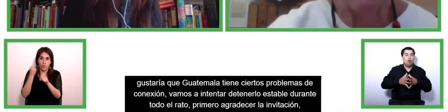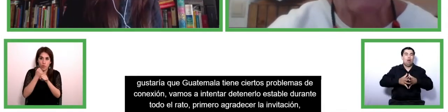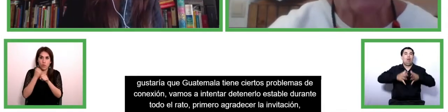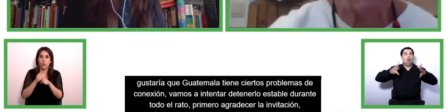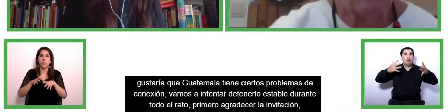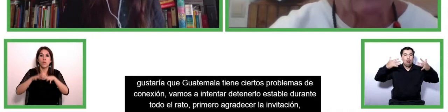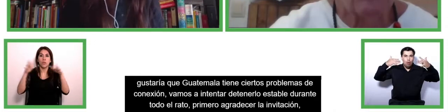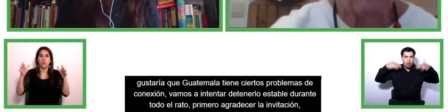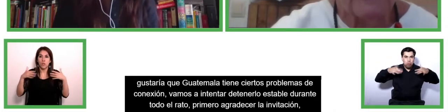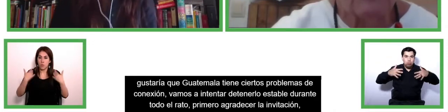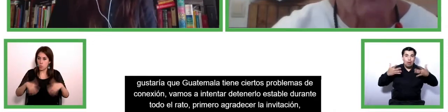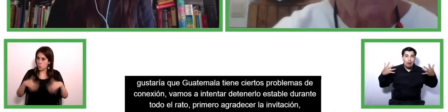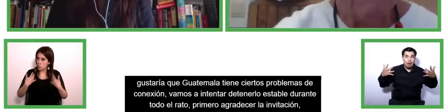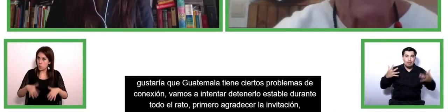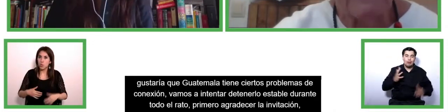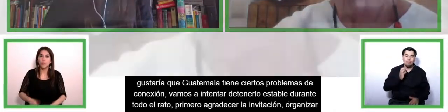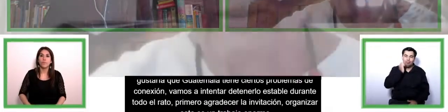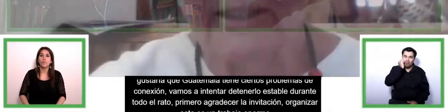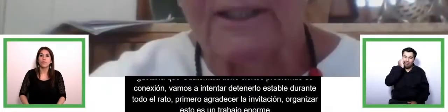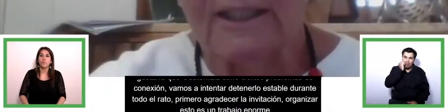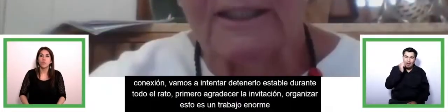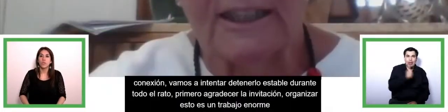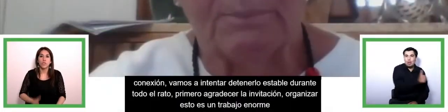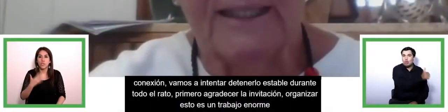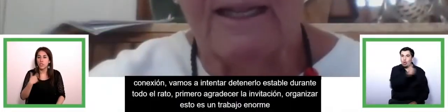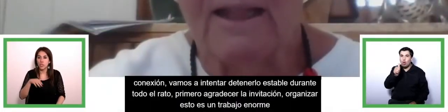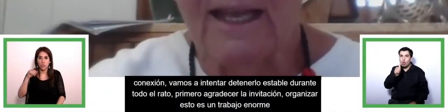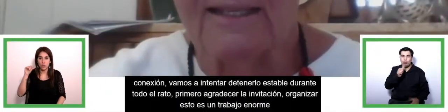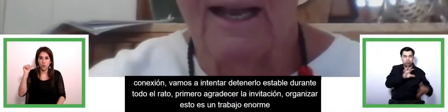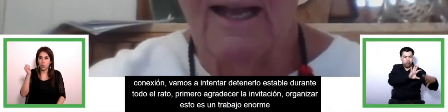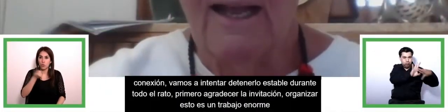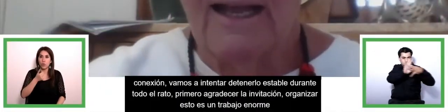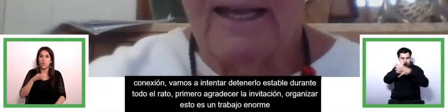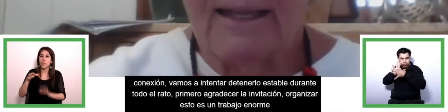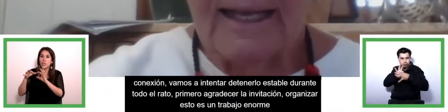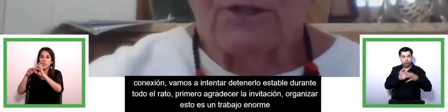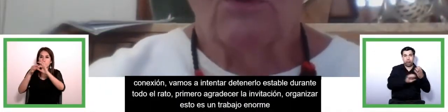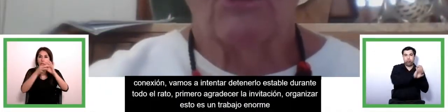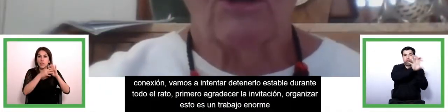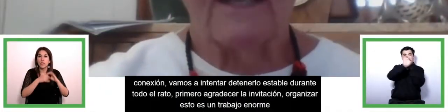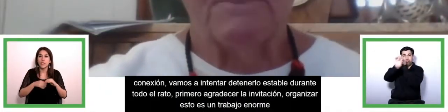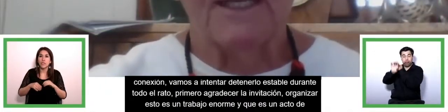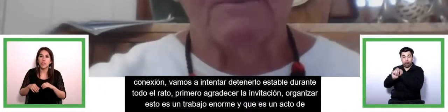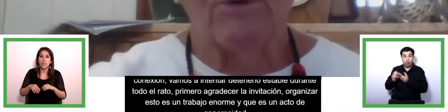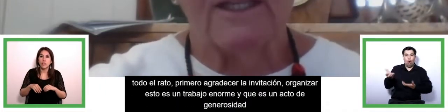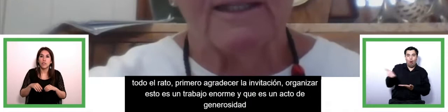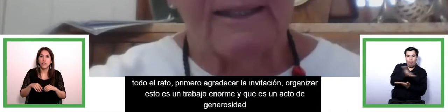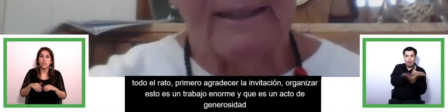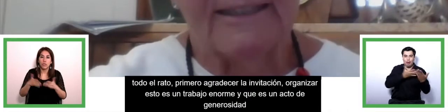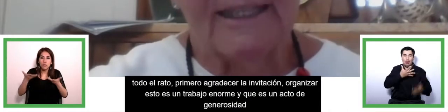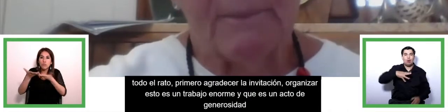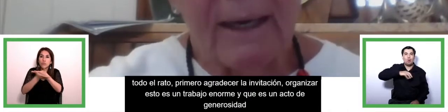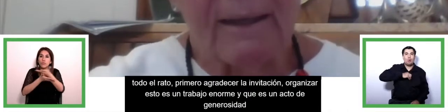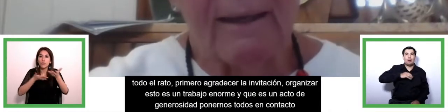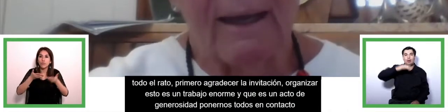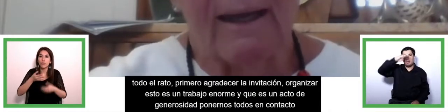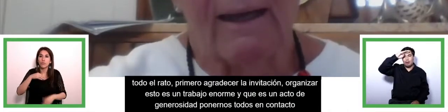querer ponernos todos en contacto y compartir nuestras experiencias. Es un honor también poder